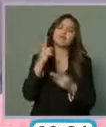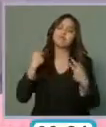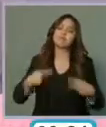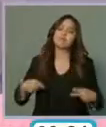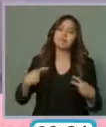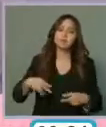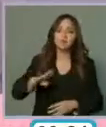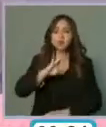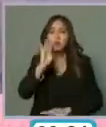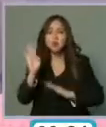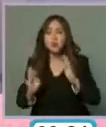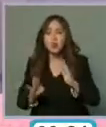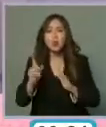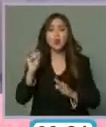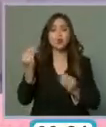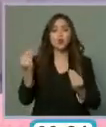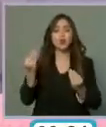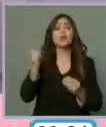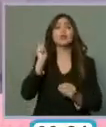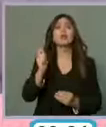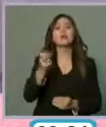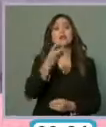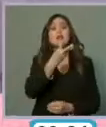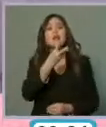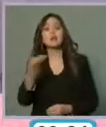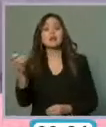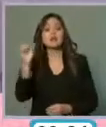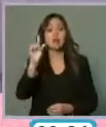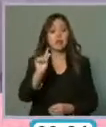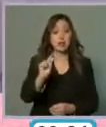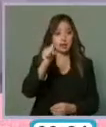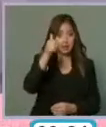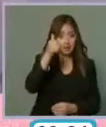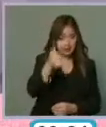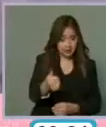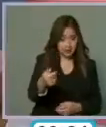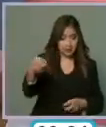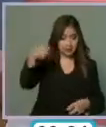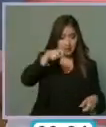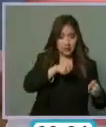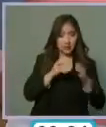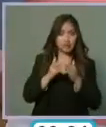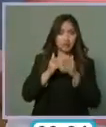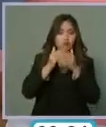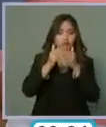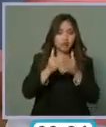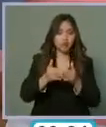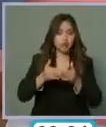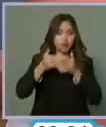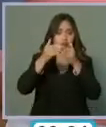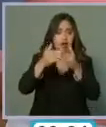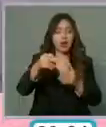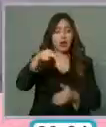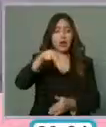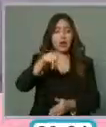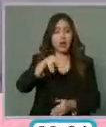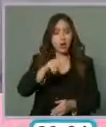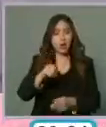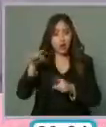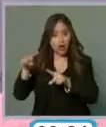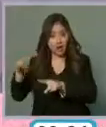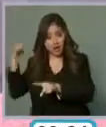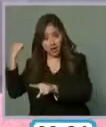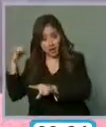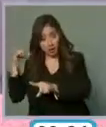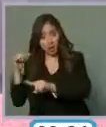no tantas. Eran 376 tripulantes a bordo de la nao de China, famosa, que salía de Acapulco hacia Manila y